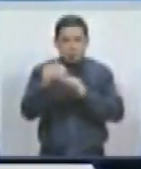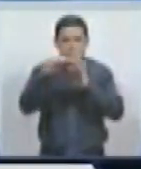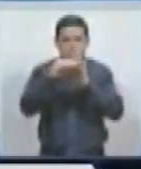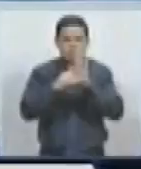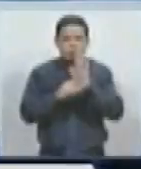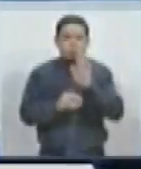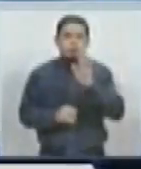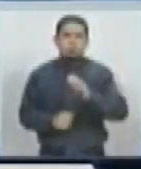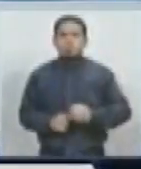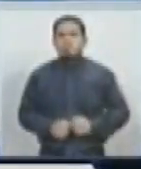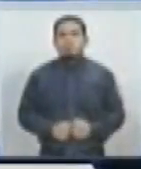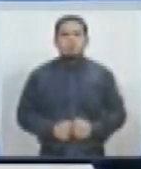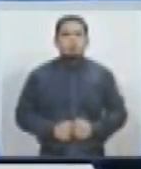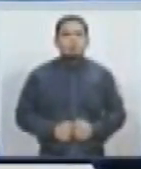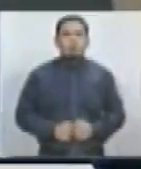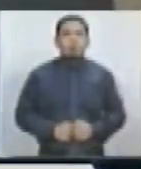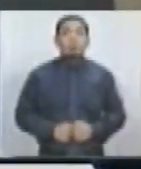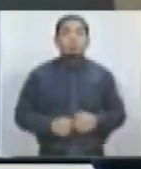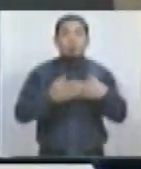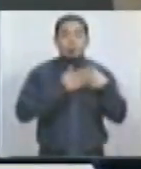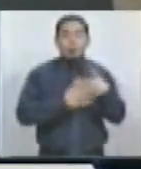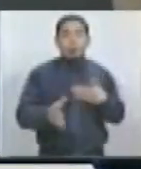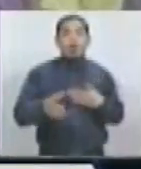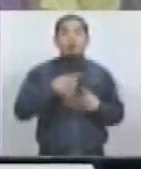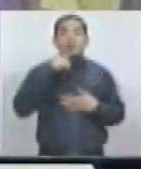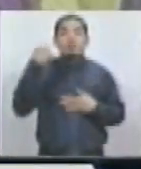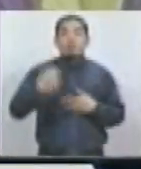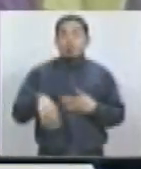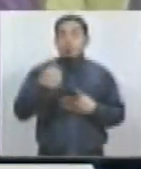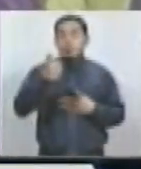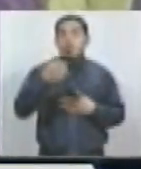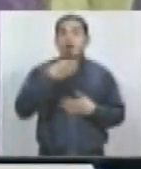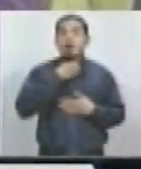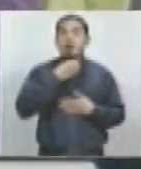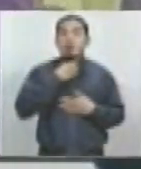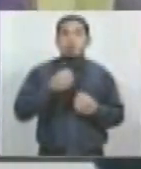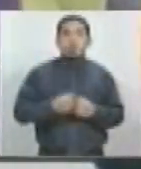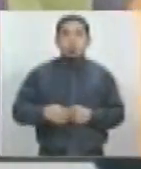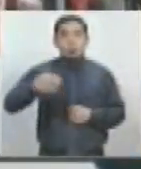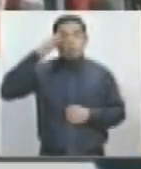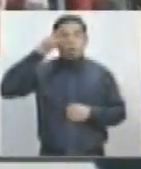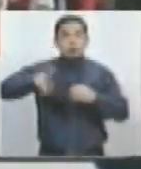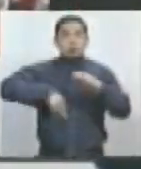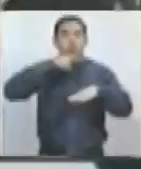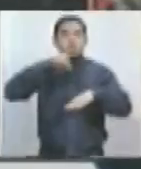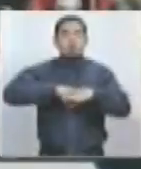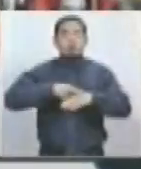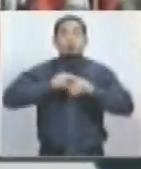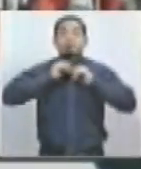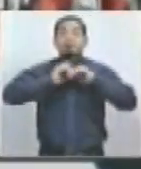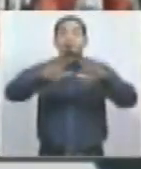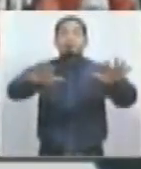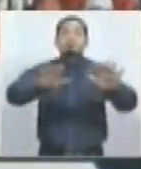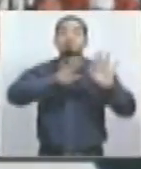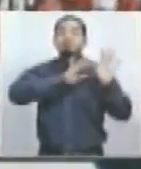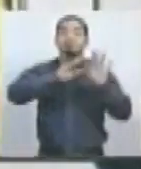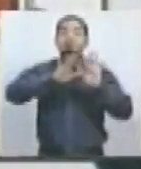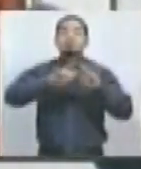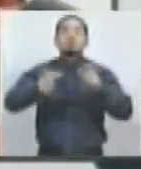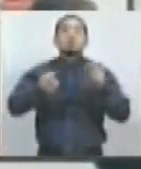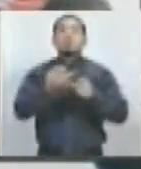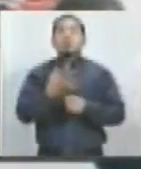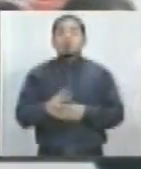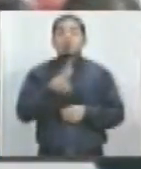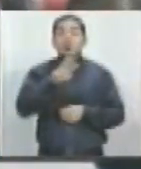nota. Durante el feriado del 10 de agosto, la Policía Nacional desplegará a nivel nacional un contingente de